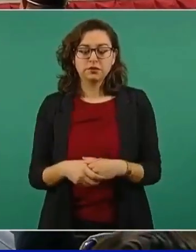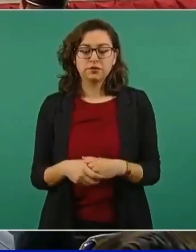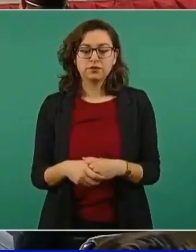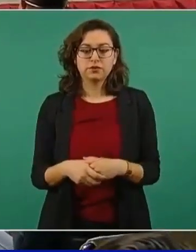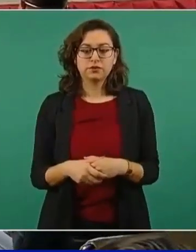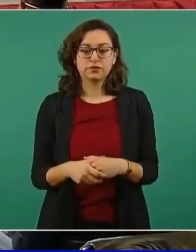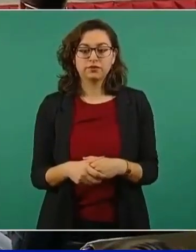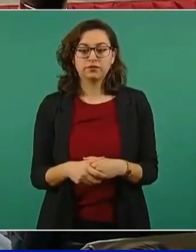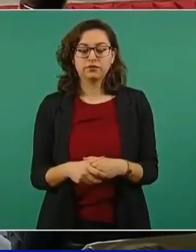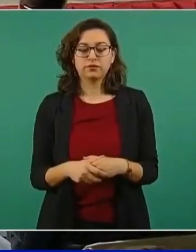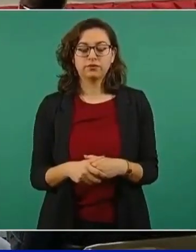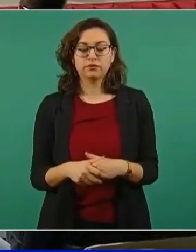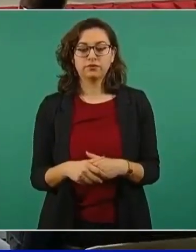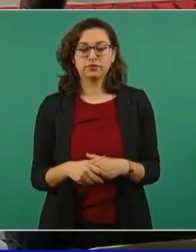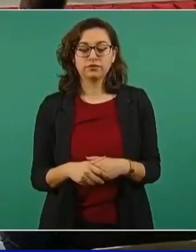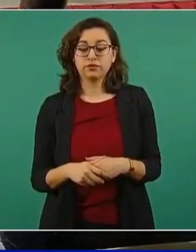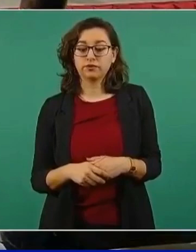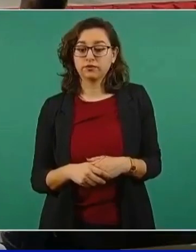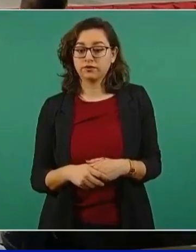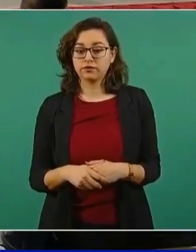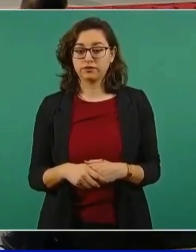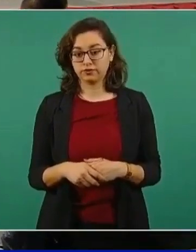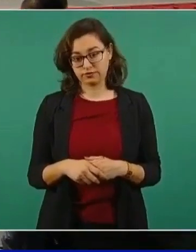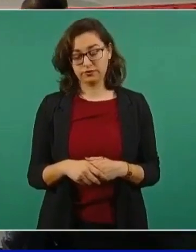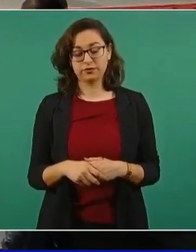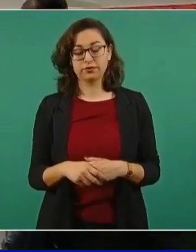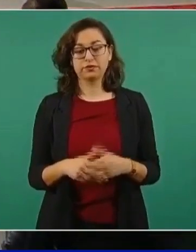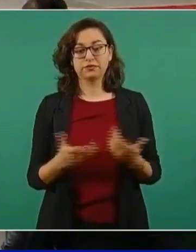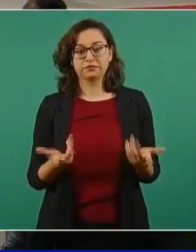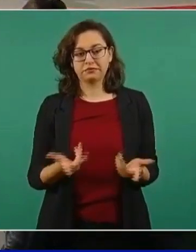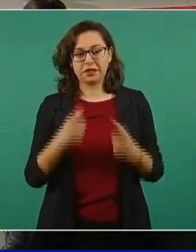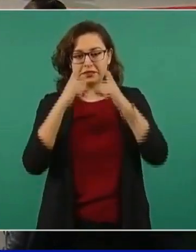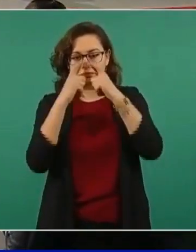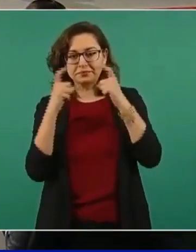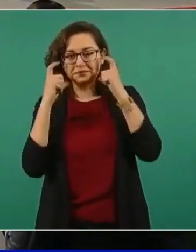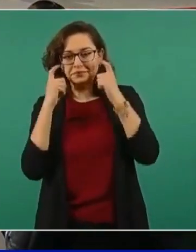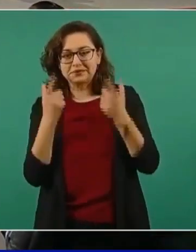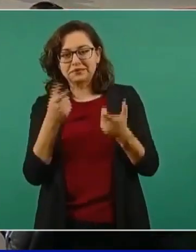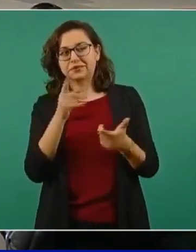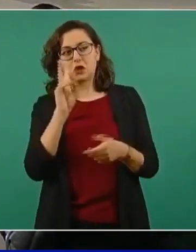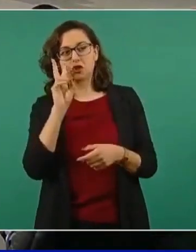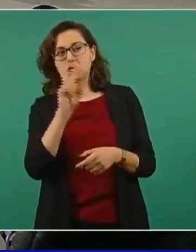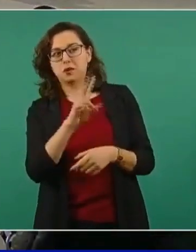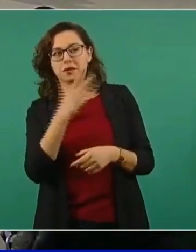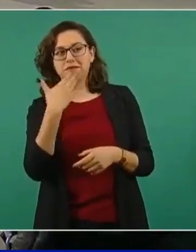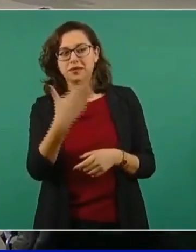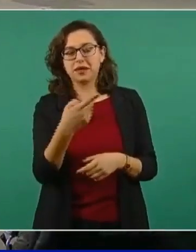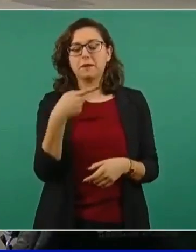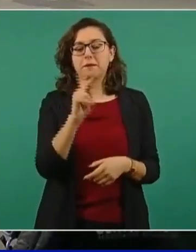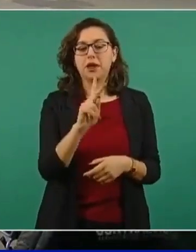Es que a lo mejor así no lo identifican bien, pero es